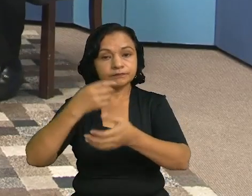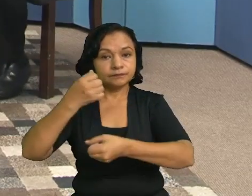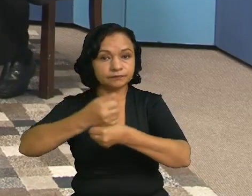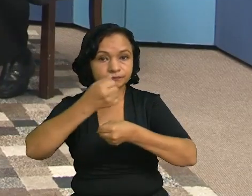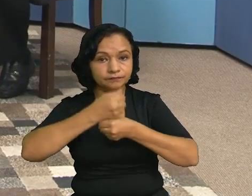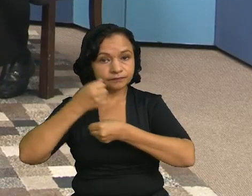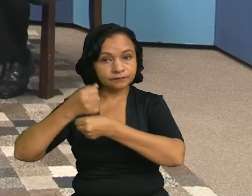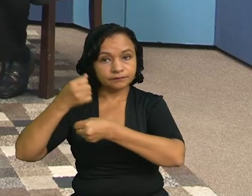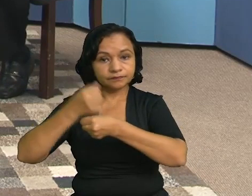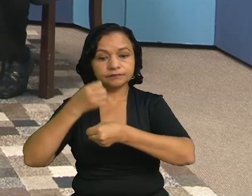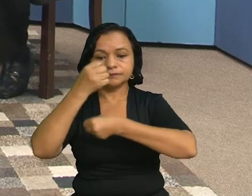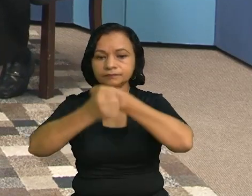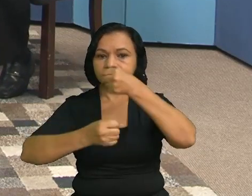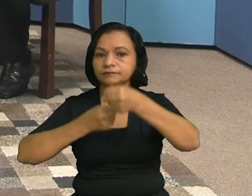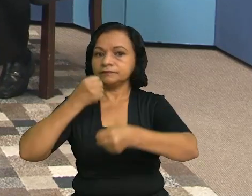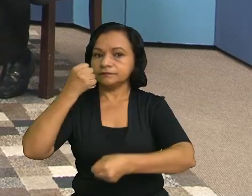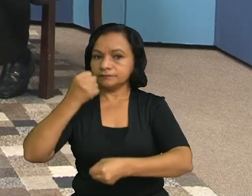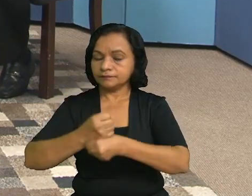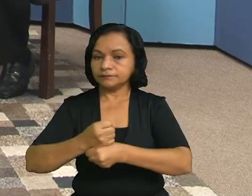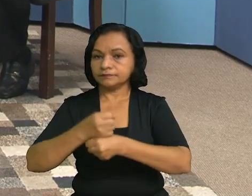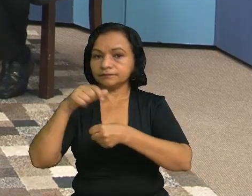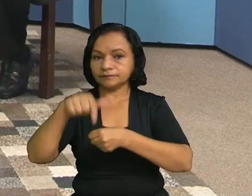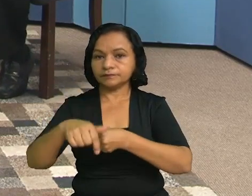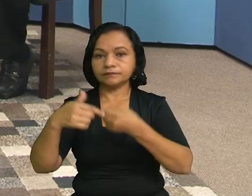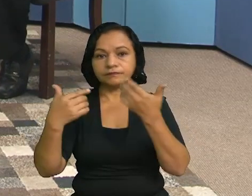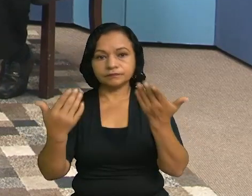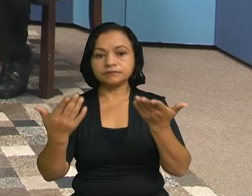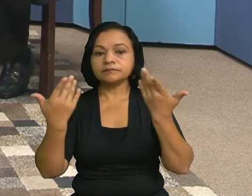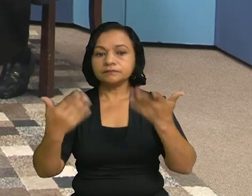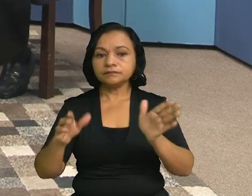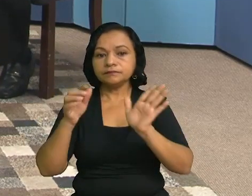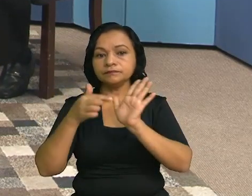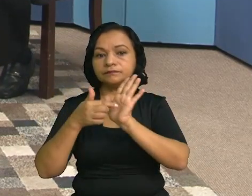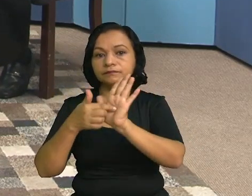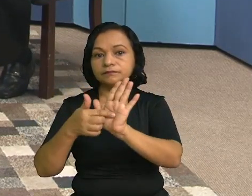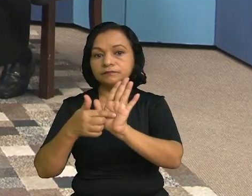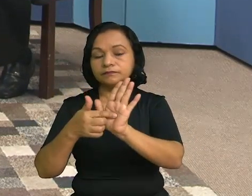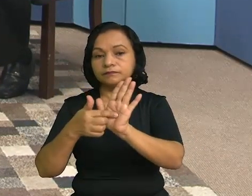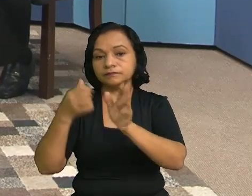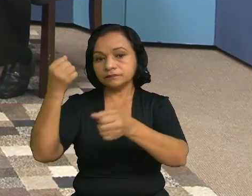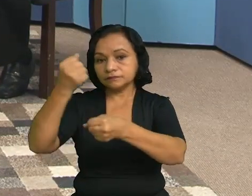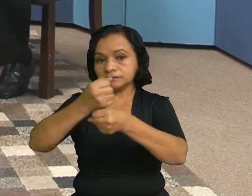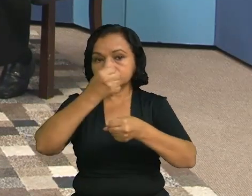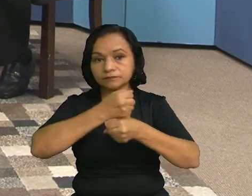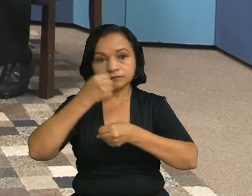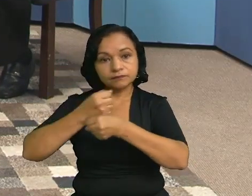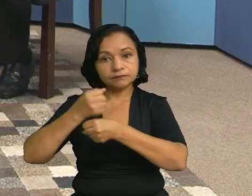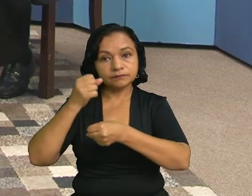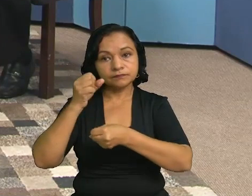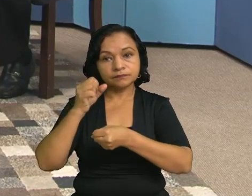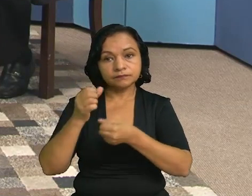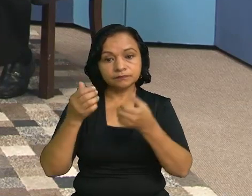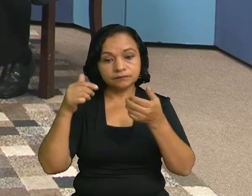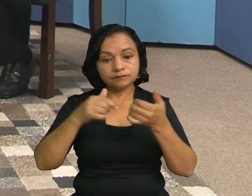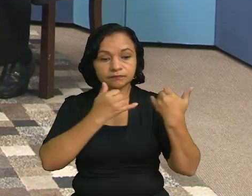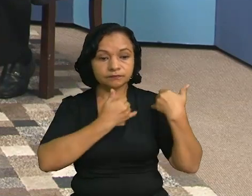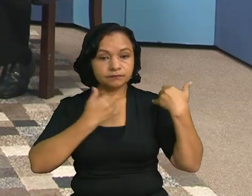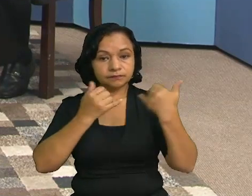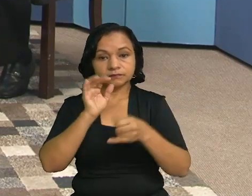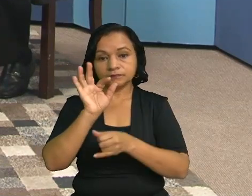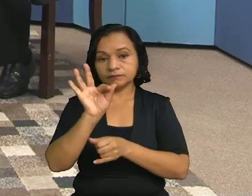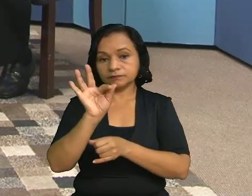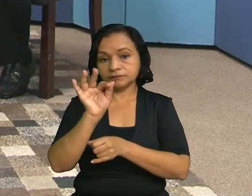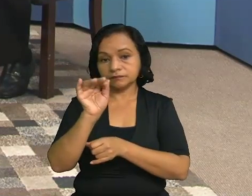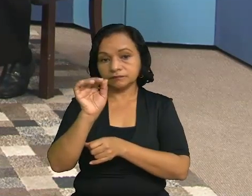nosotros en este año fue se puso a prueba la capacidad que tiene no sólo esta institución el fise sino